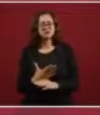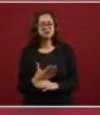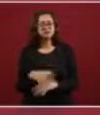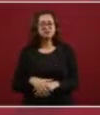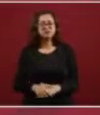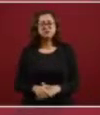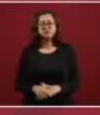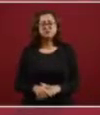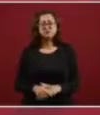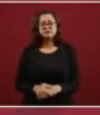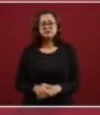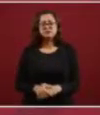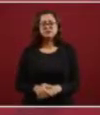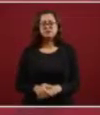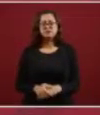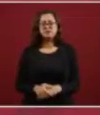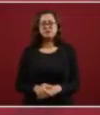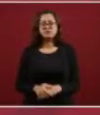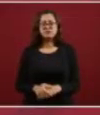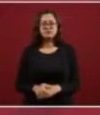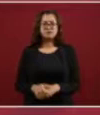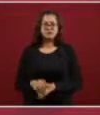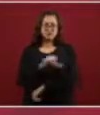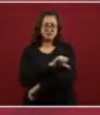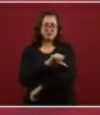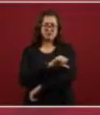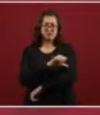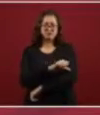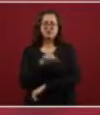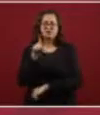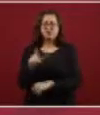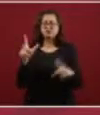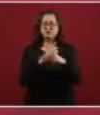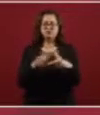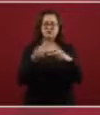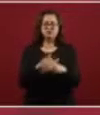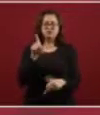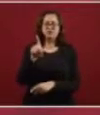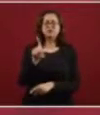que cuando le quitaron el brazo en la batalla de Celaya,